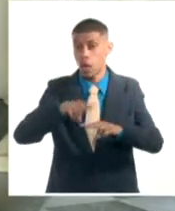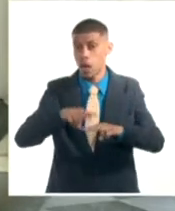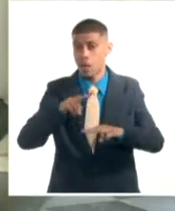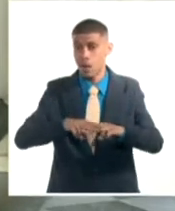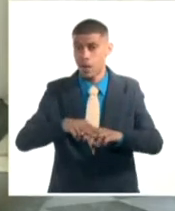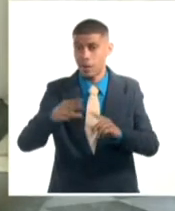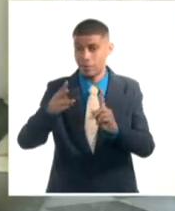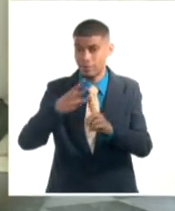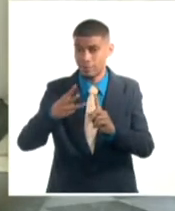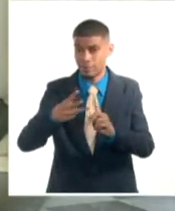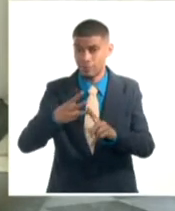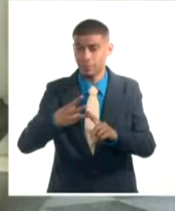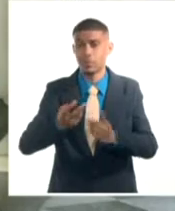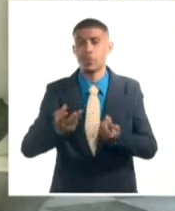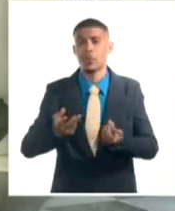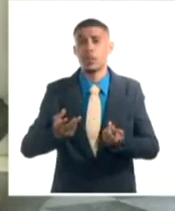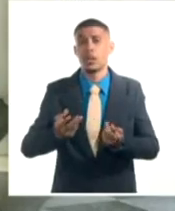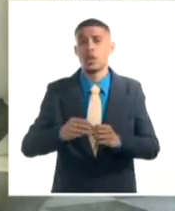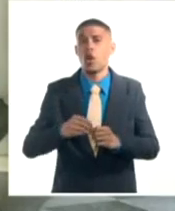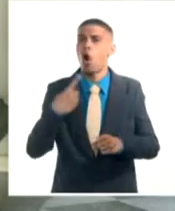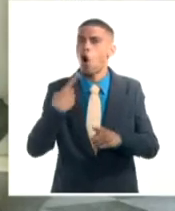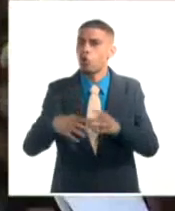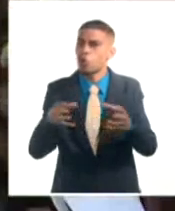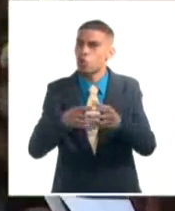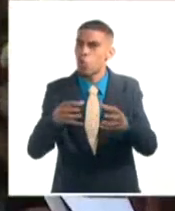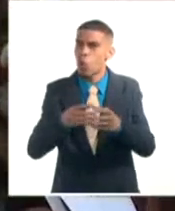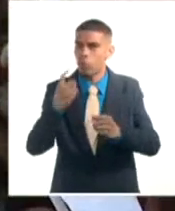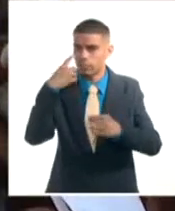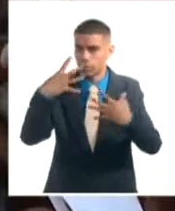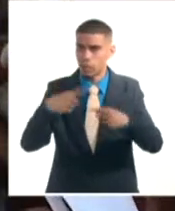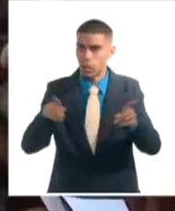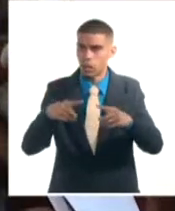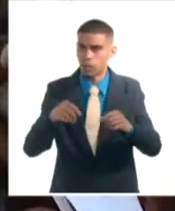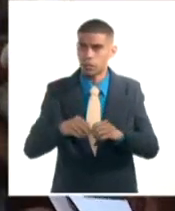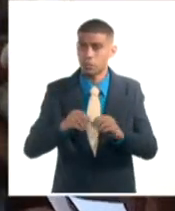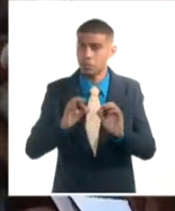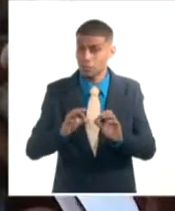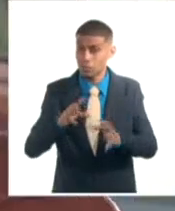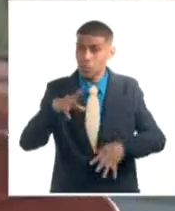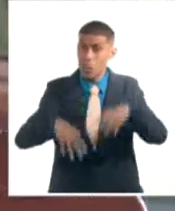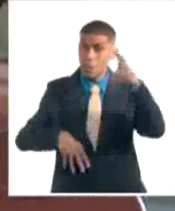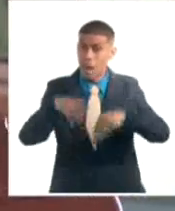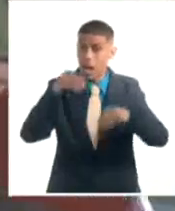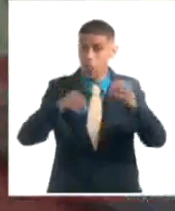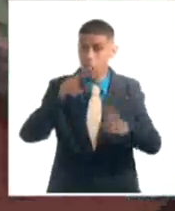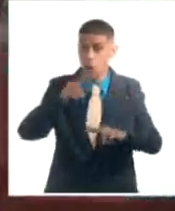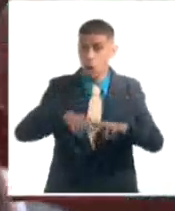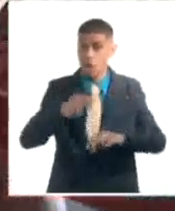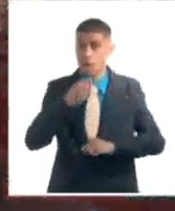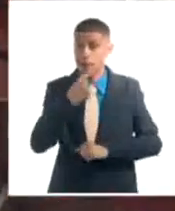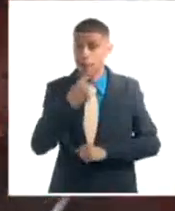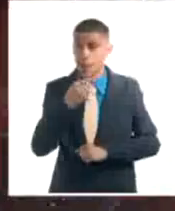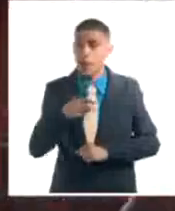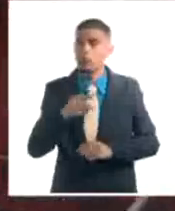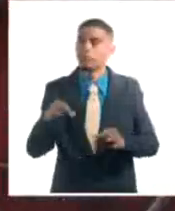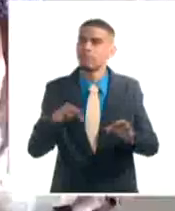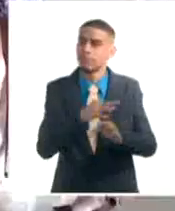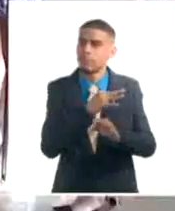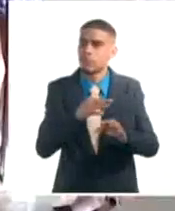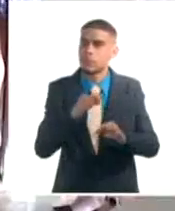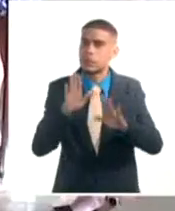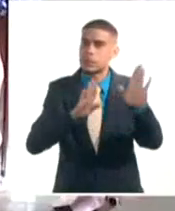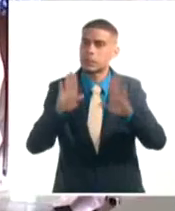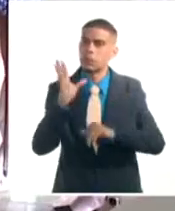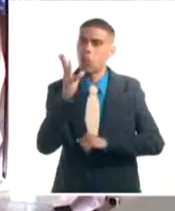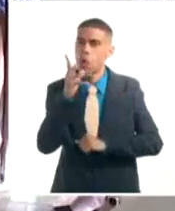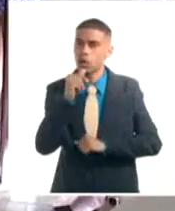de música antigua Arslonga, que es donde se dieron las clases. El Palacio Marqués de Arco, junto a sus exquisitas colecciones museables, tuvo